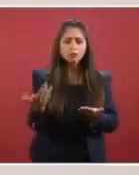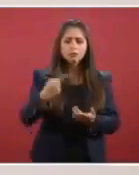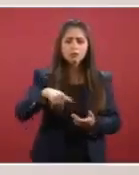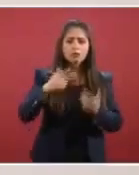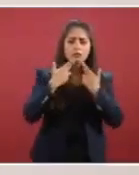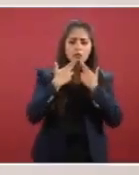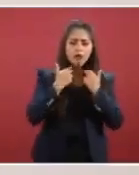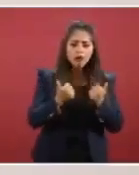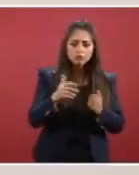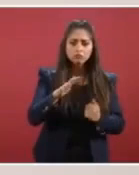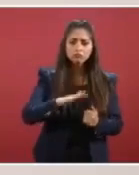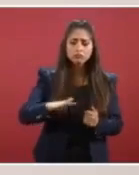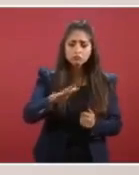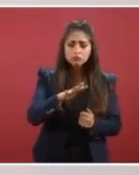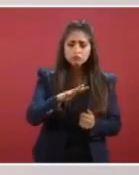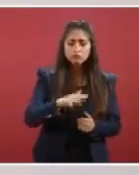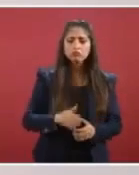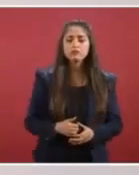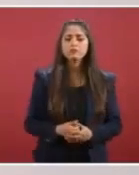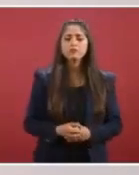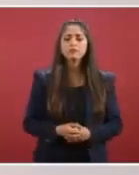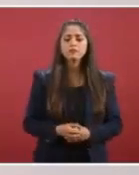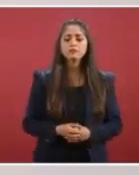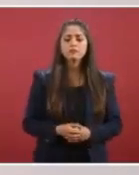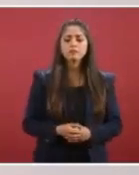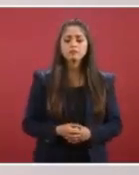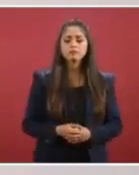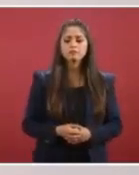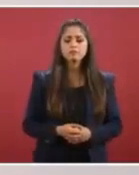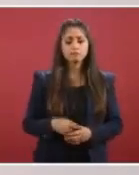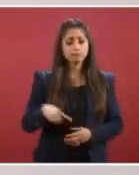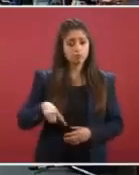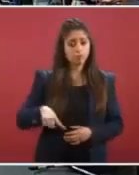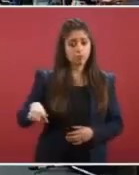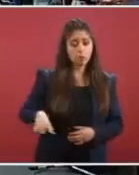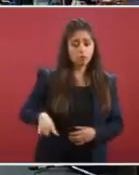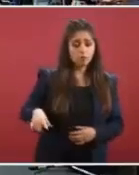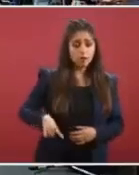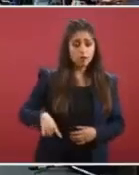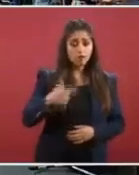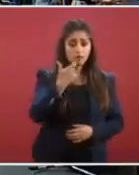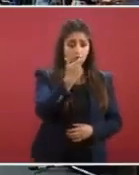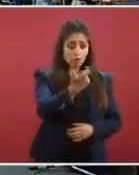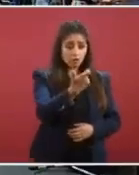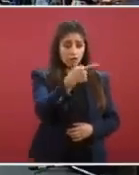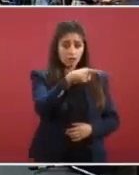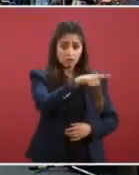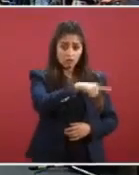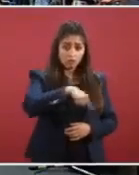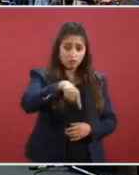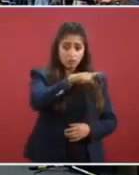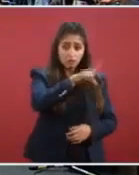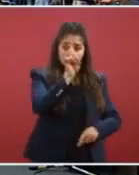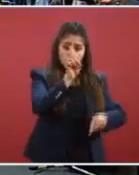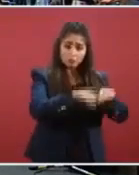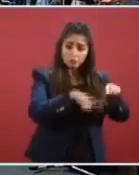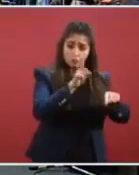ranchos. Entonces, hemos decidido que esos fondos,